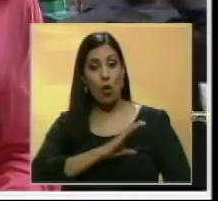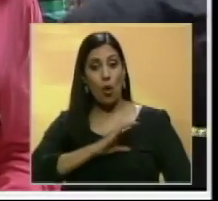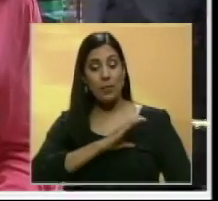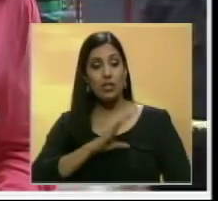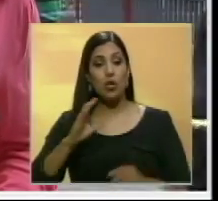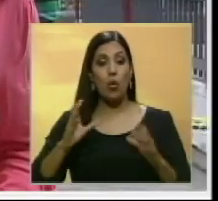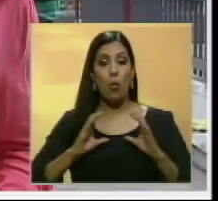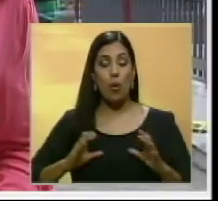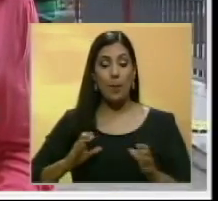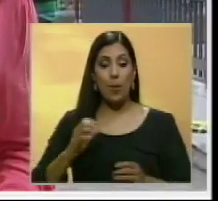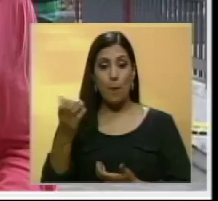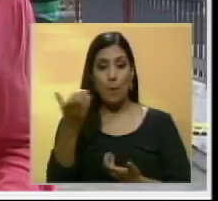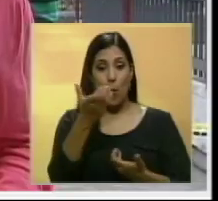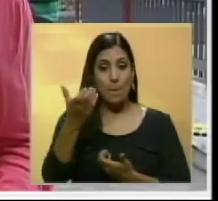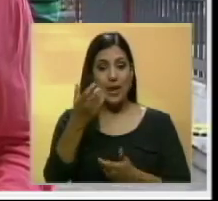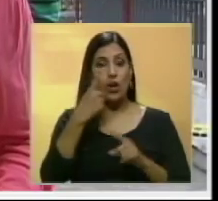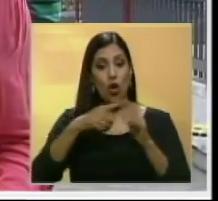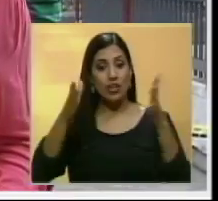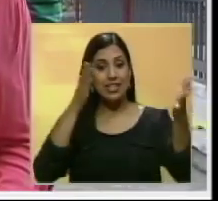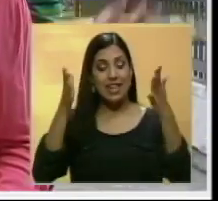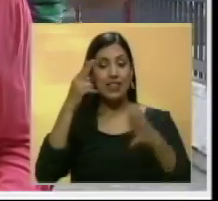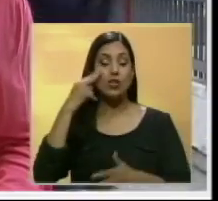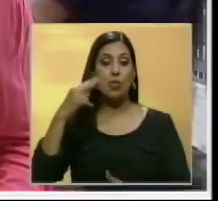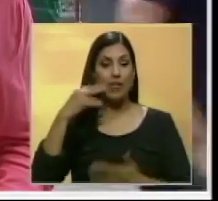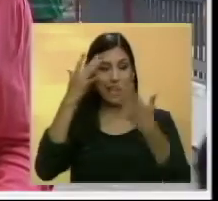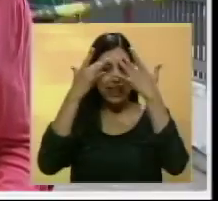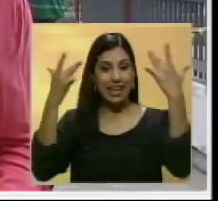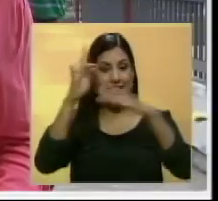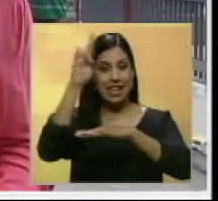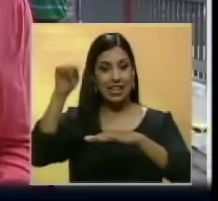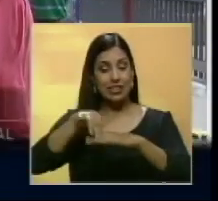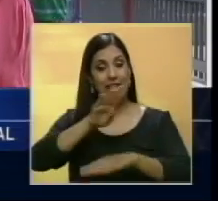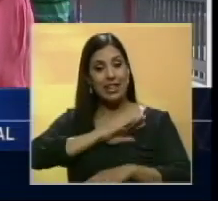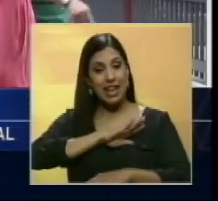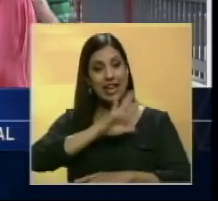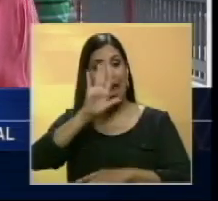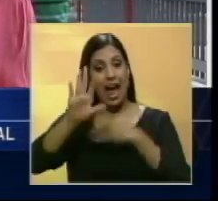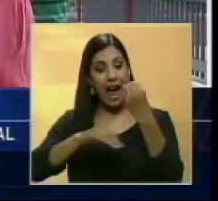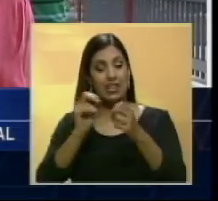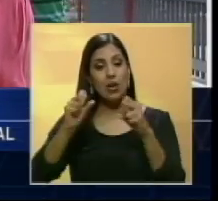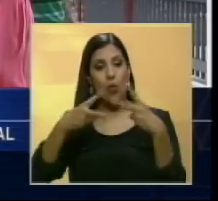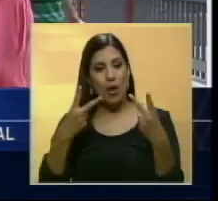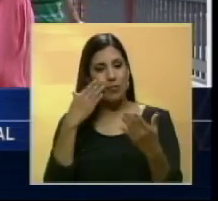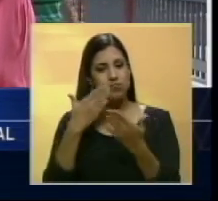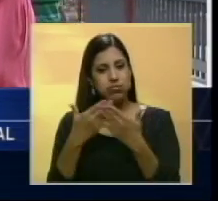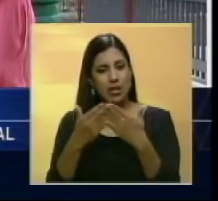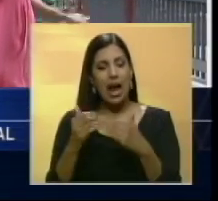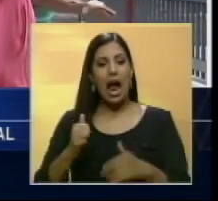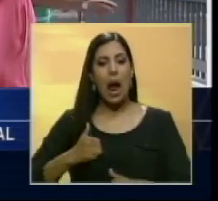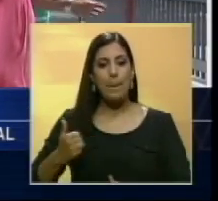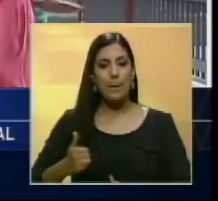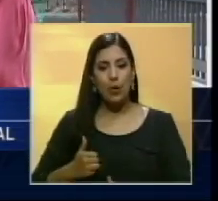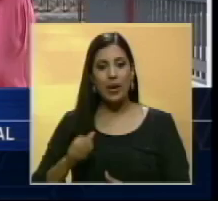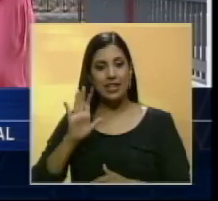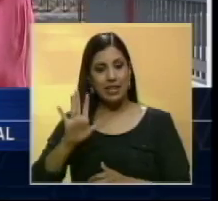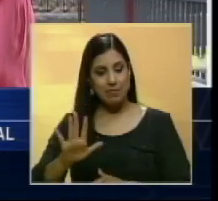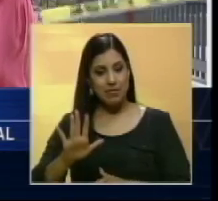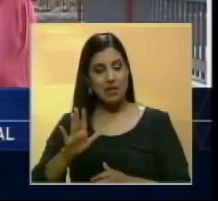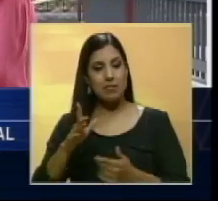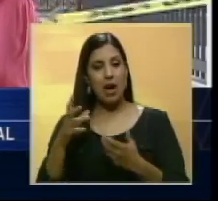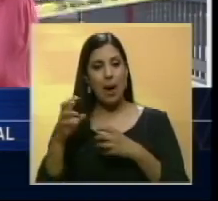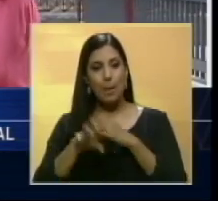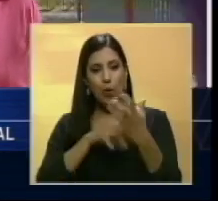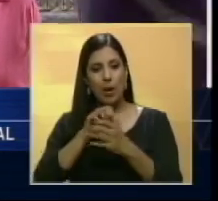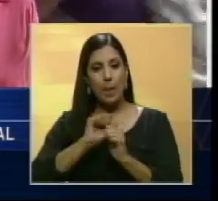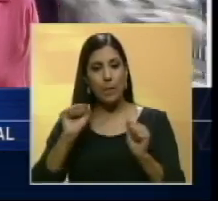de Bomberos del Distrito Capital y del Servicio Bolivariano de Inteligencia Nacional se encuentran haciendo una inspección a propósito de esta presunta alarma